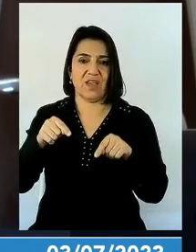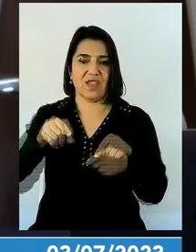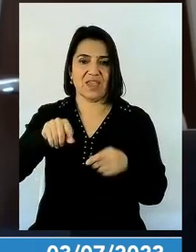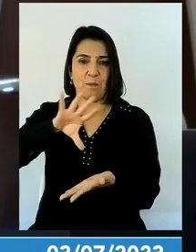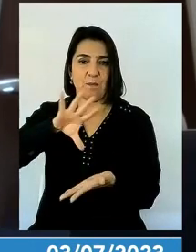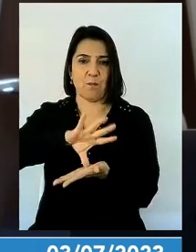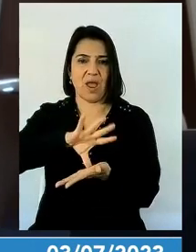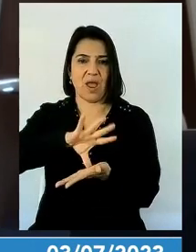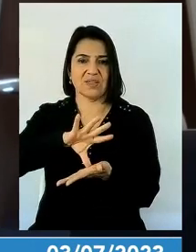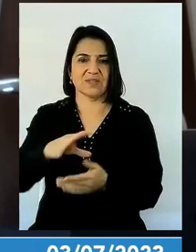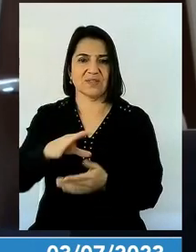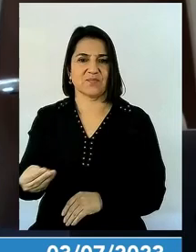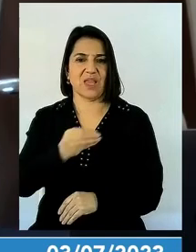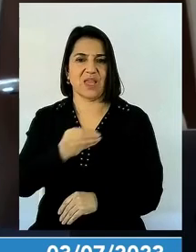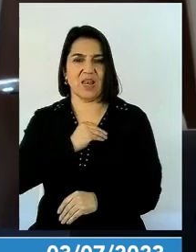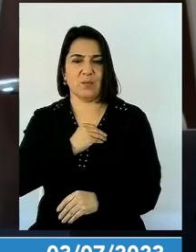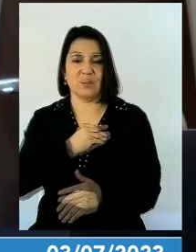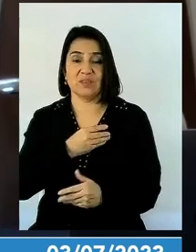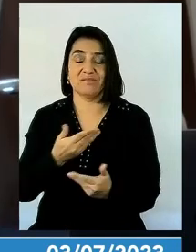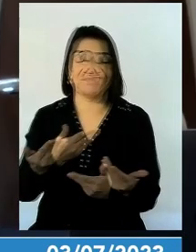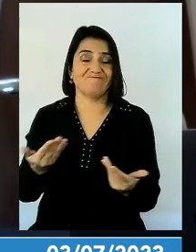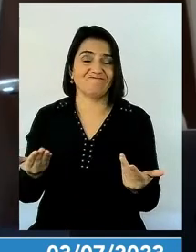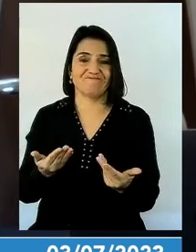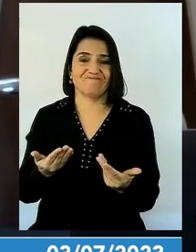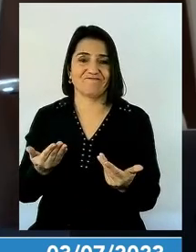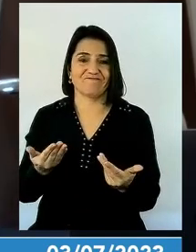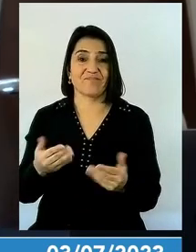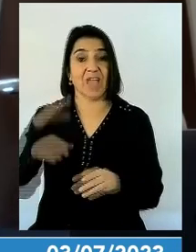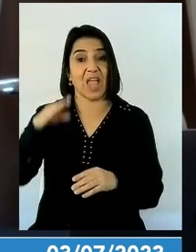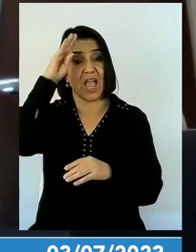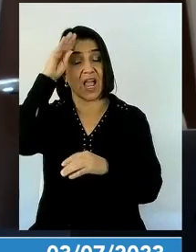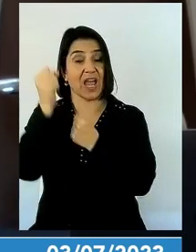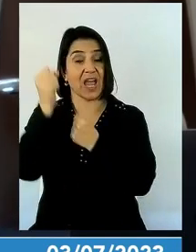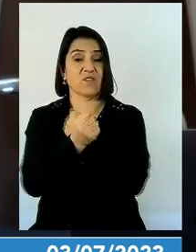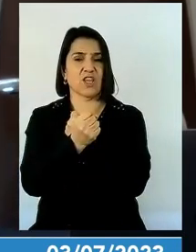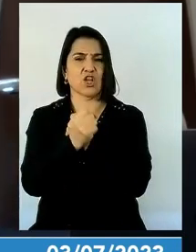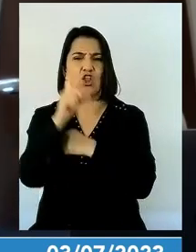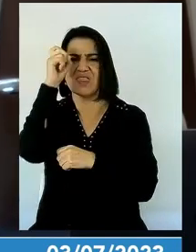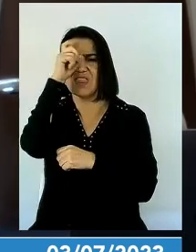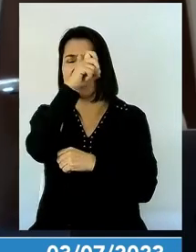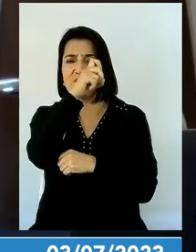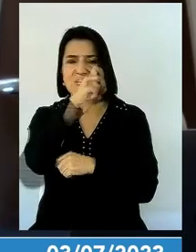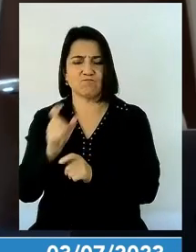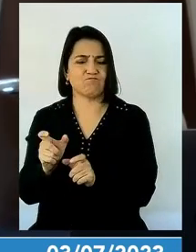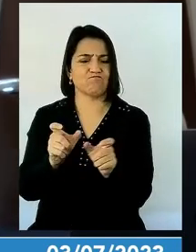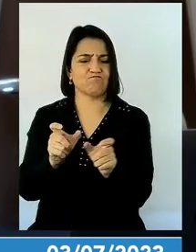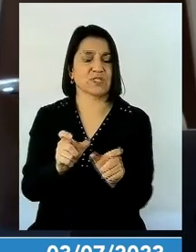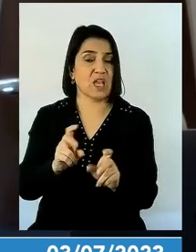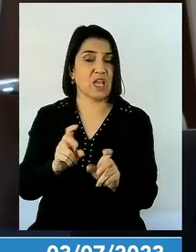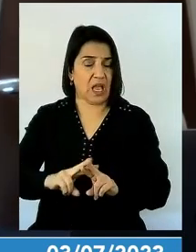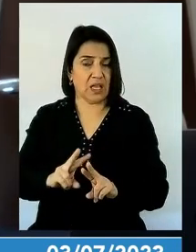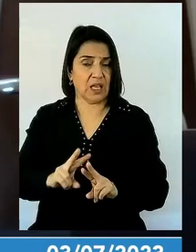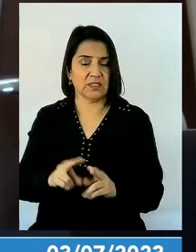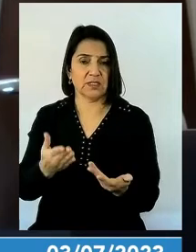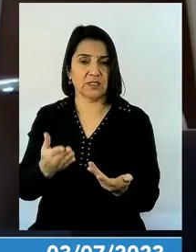lamentablemente a veces a Carabineros se le hace difícil poder actuar porque simplemente hay controversias que